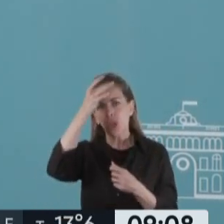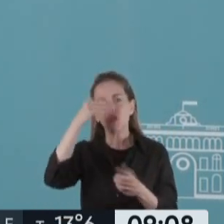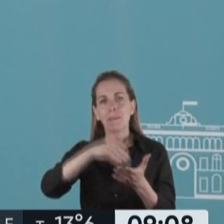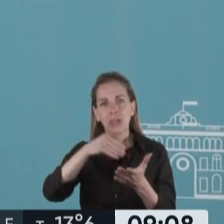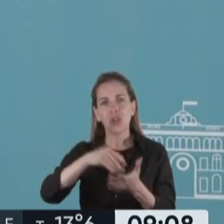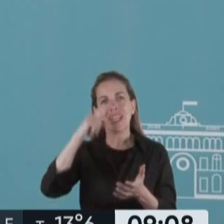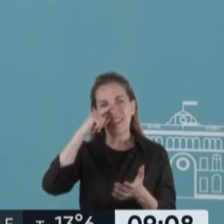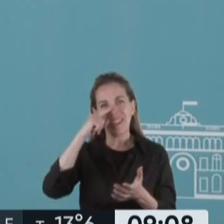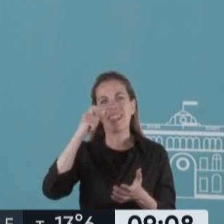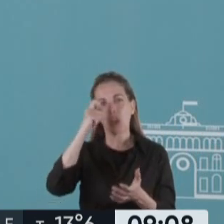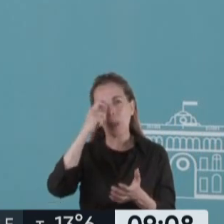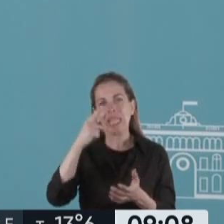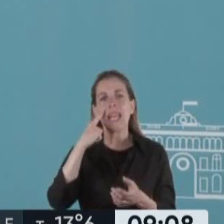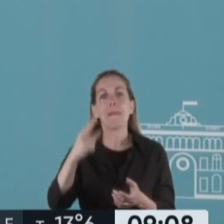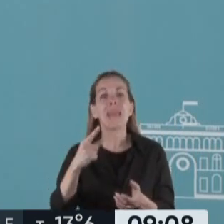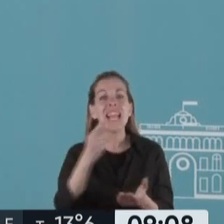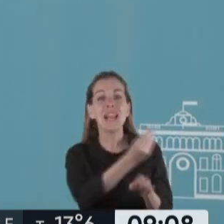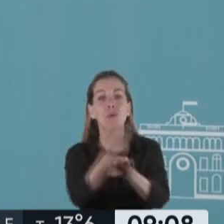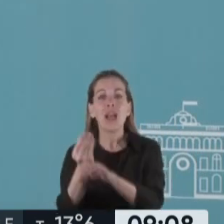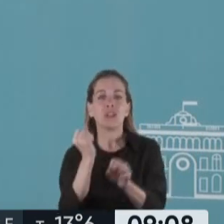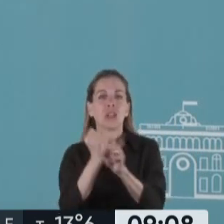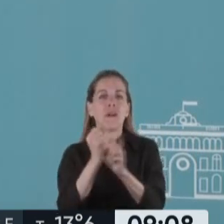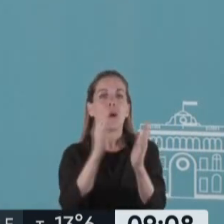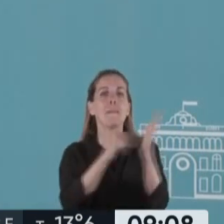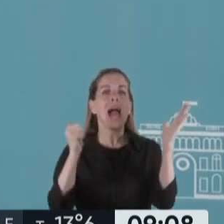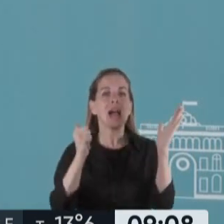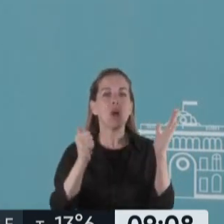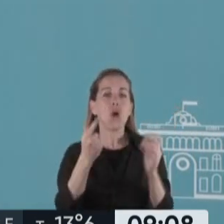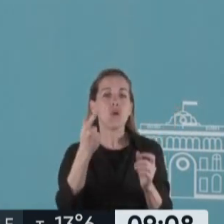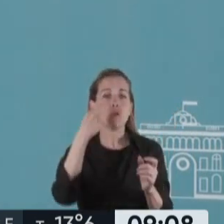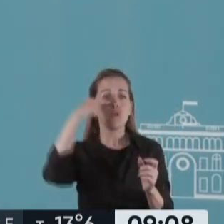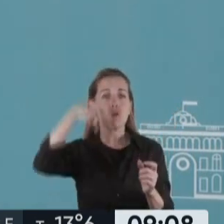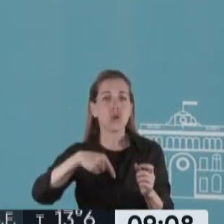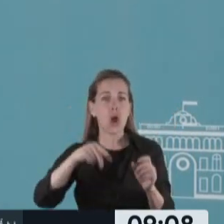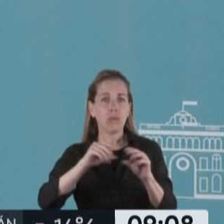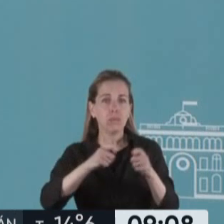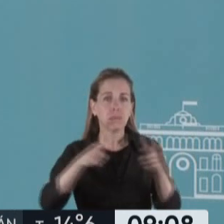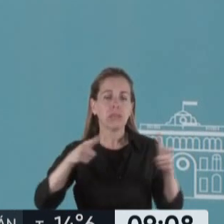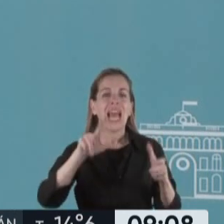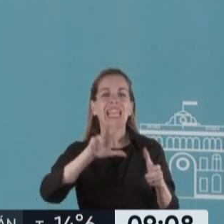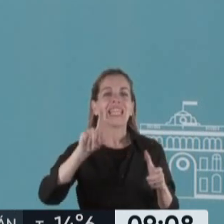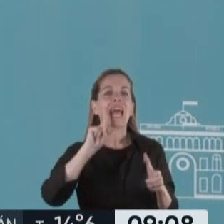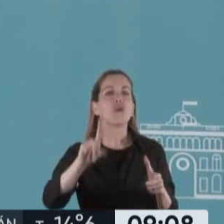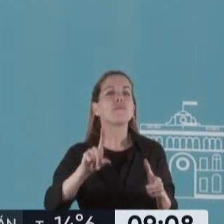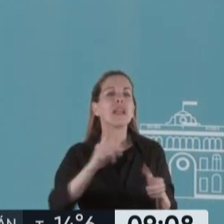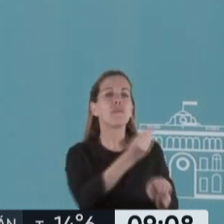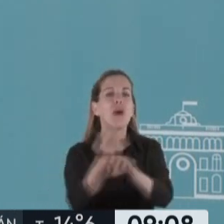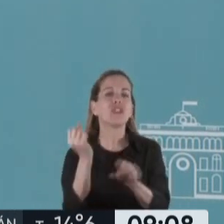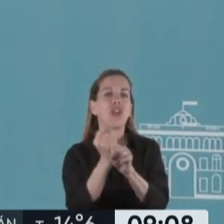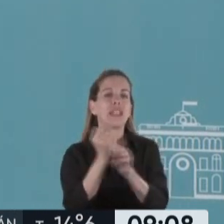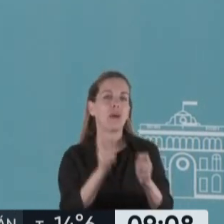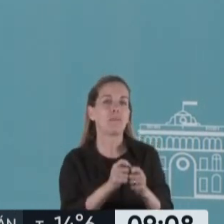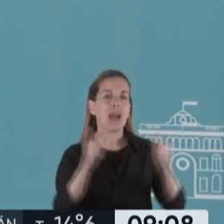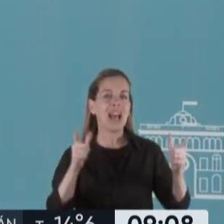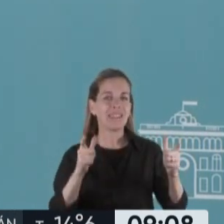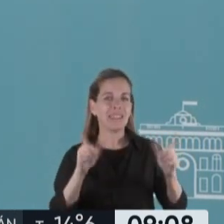12.723.000 trabajos registrados. Esto implica un crecimiento solo en ese mes de 31.000 trabajos de puestos de trabajo, y